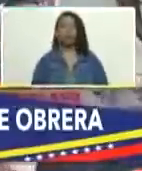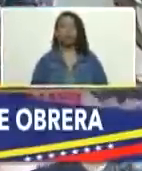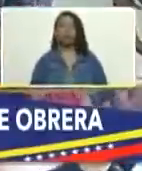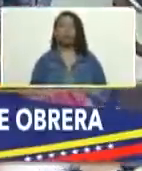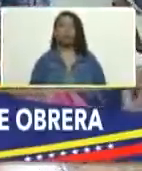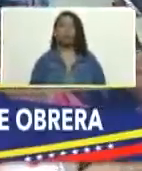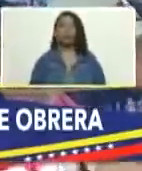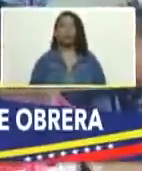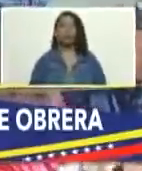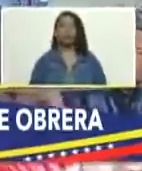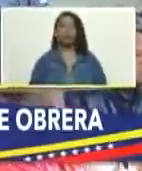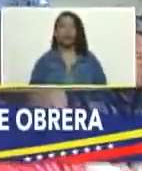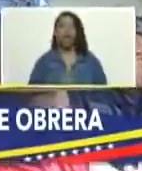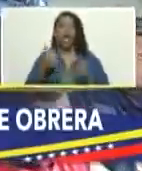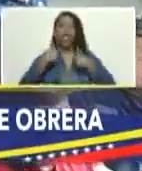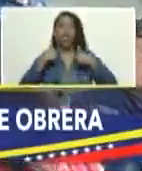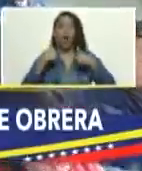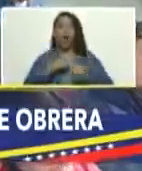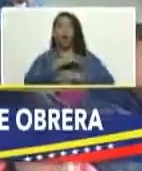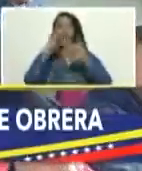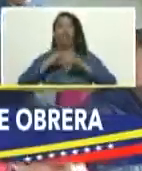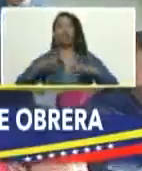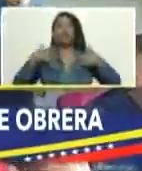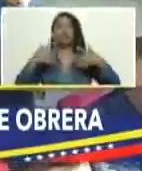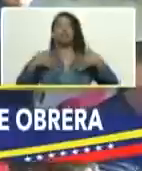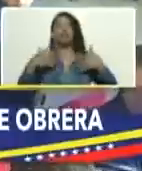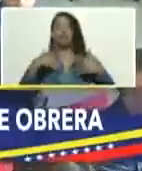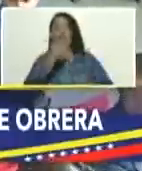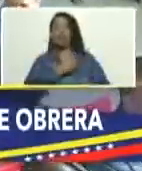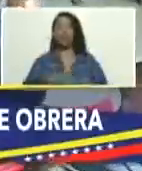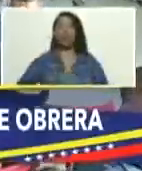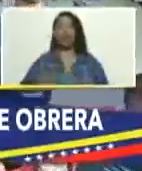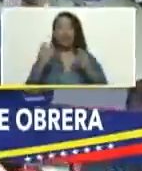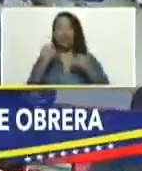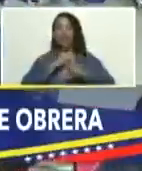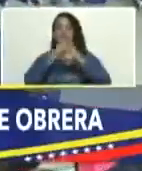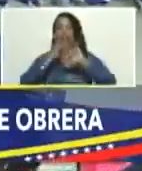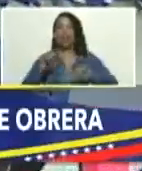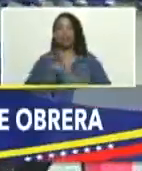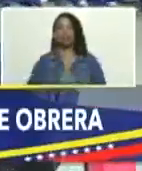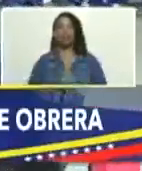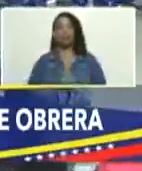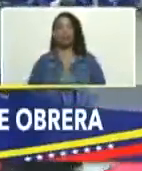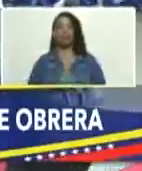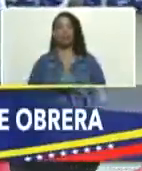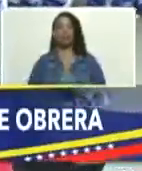Y estoy emocionada, presidente, muy emocionada.